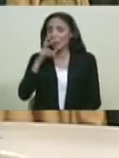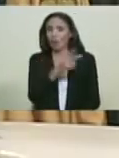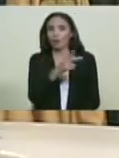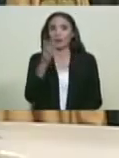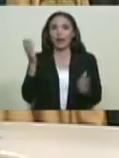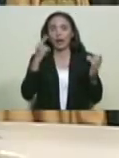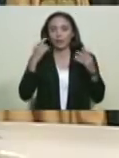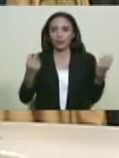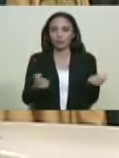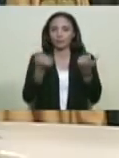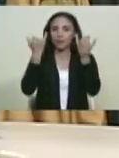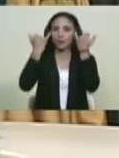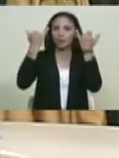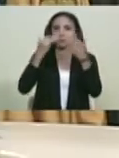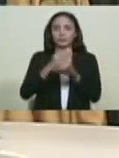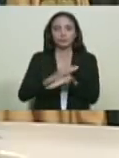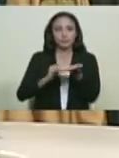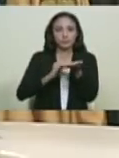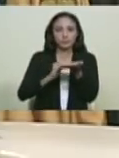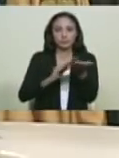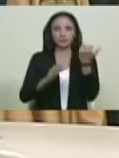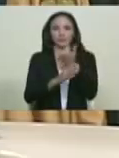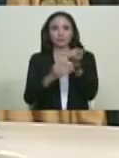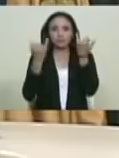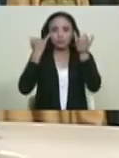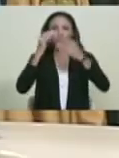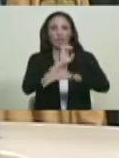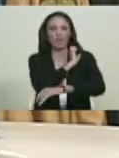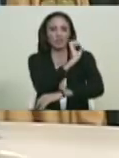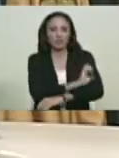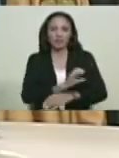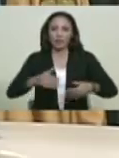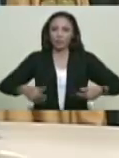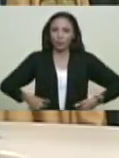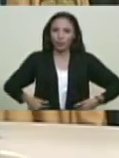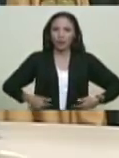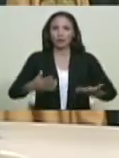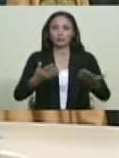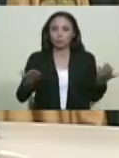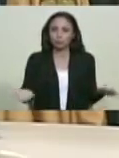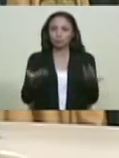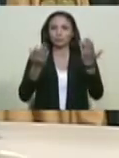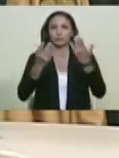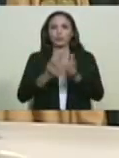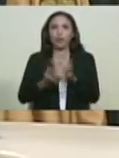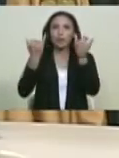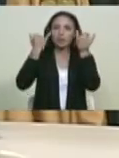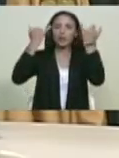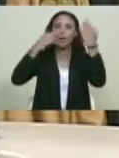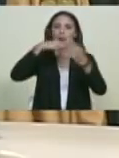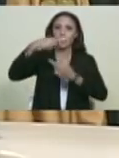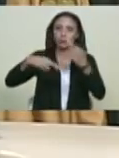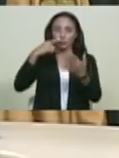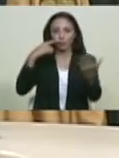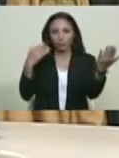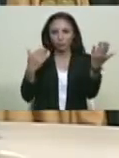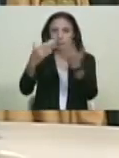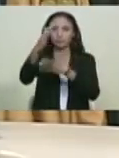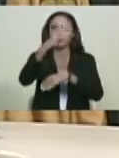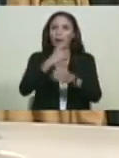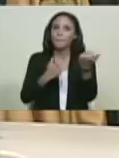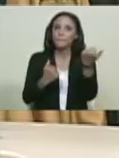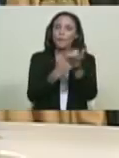se crecía y se llenaba de energía optimismo fuerza revolucionaria para sacar adelante a su pueblo